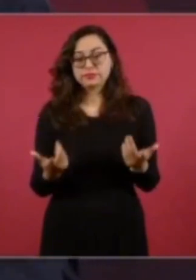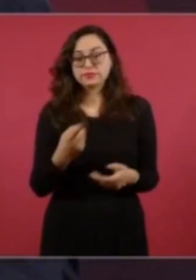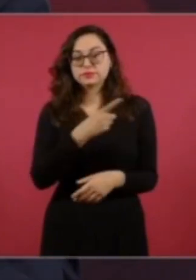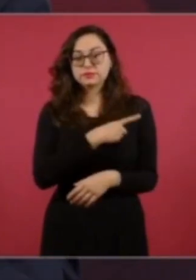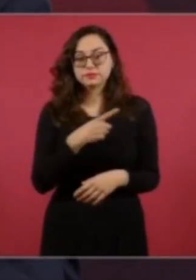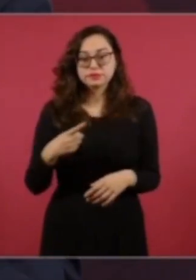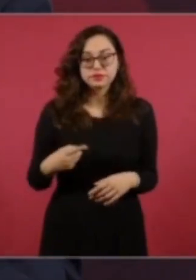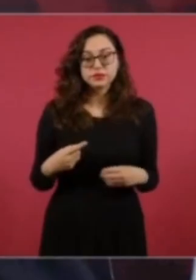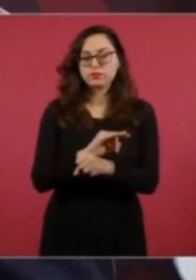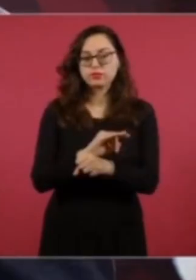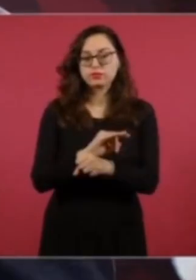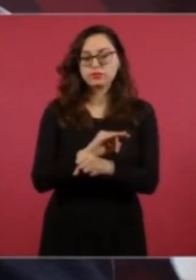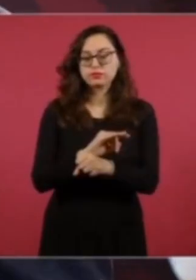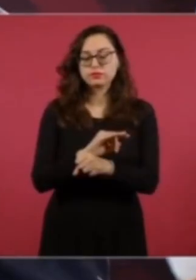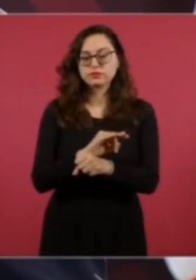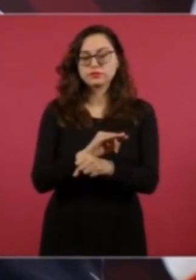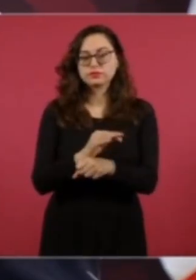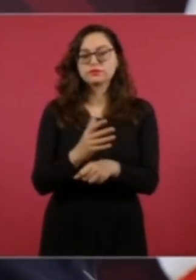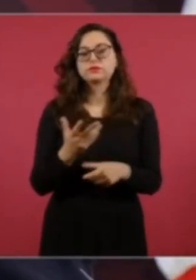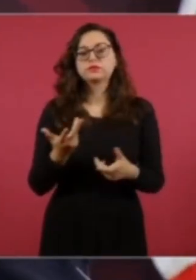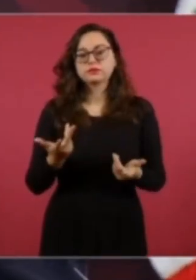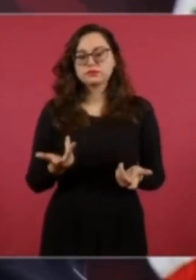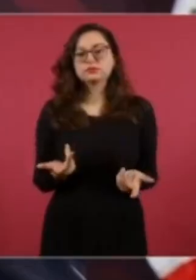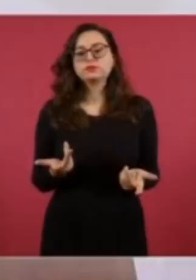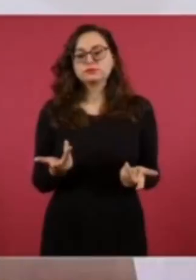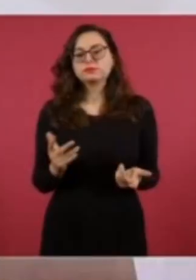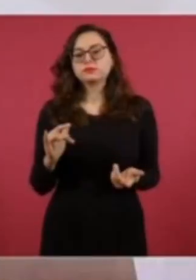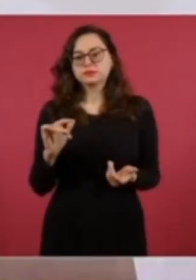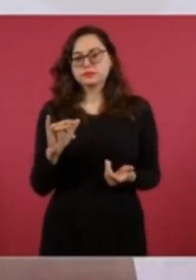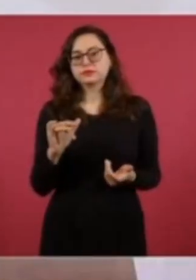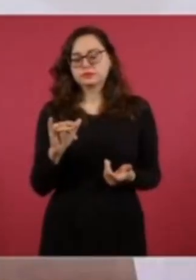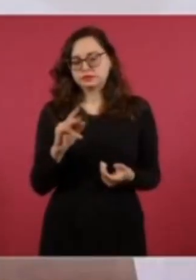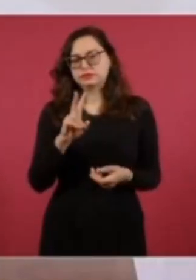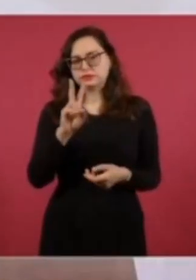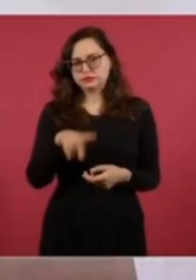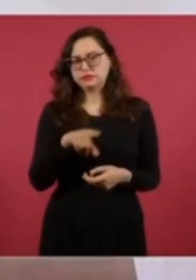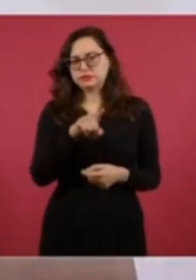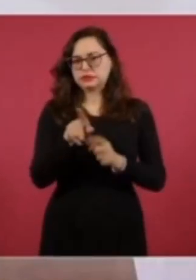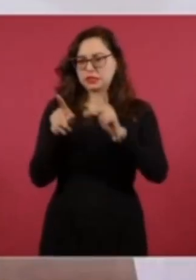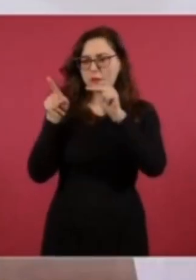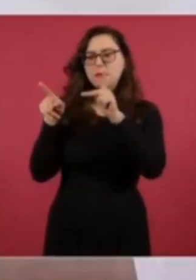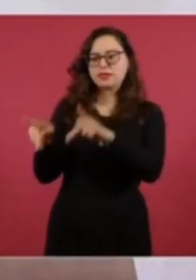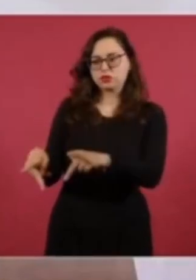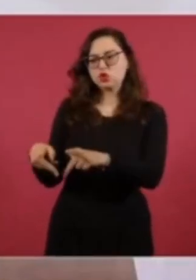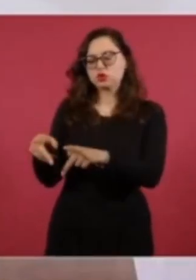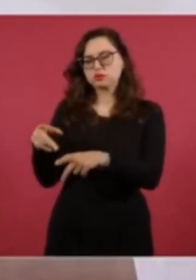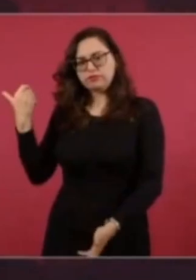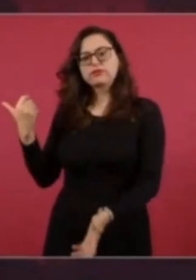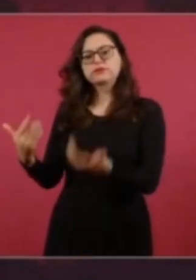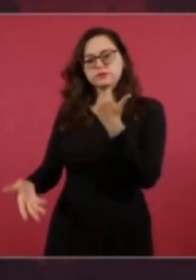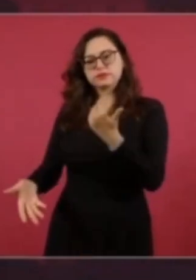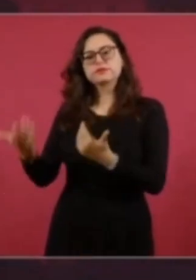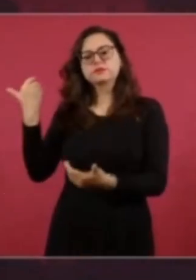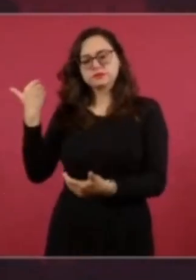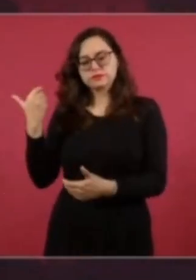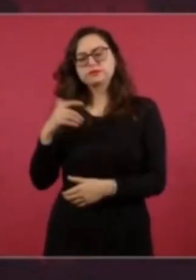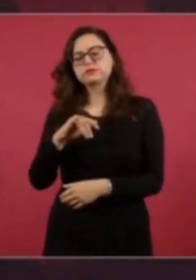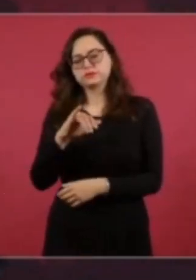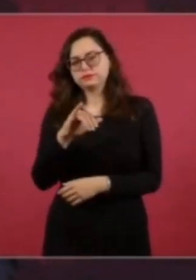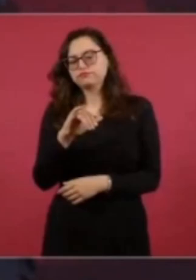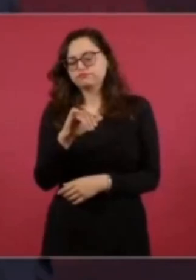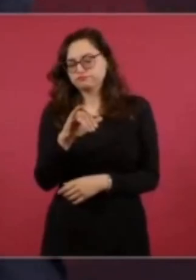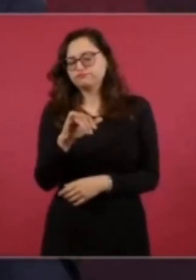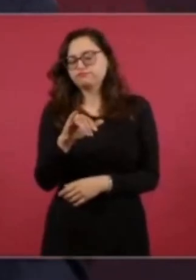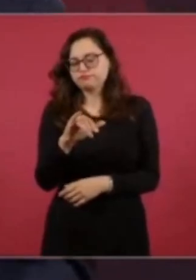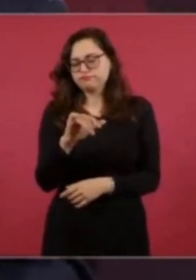cuidarla, protegerla. Y si se dio este caso al que haces mención, la